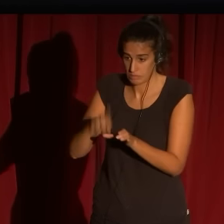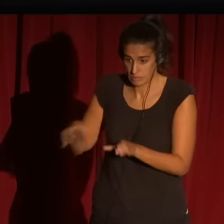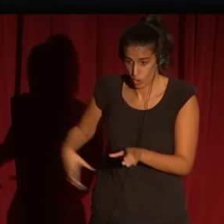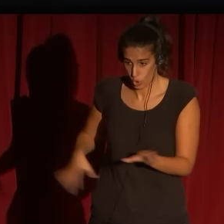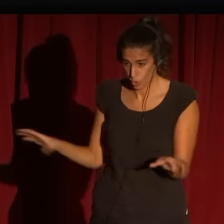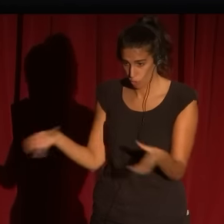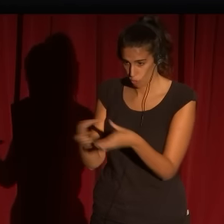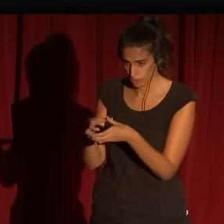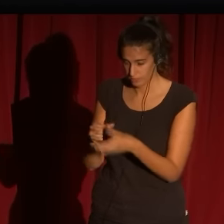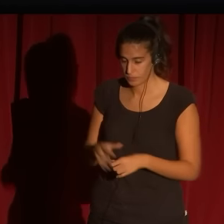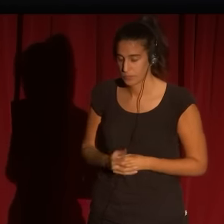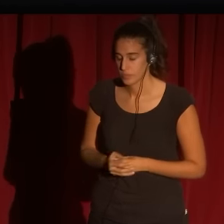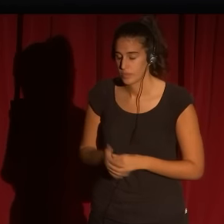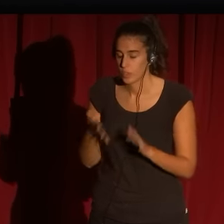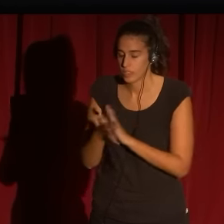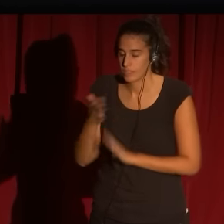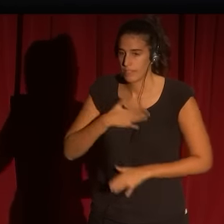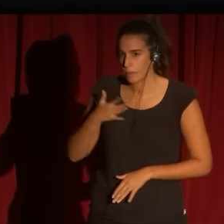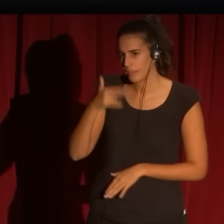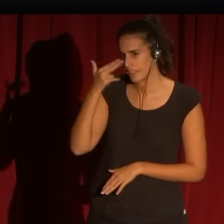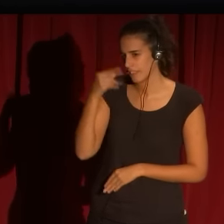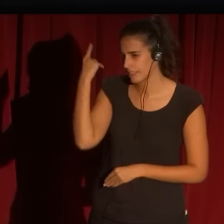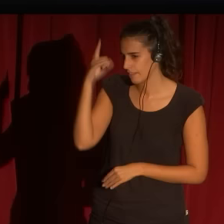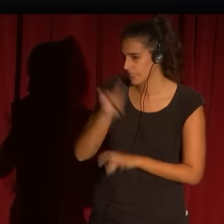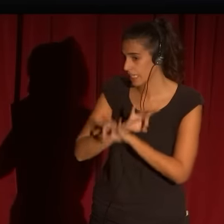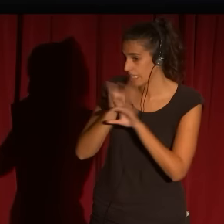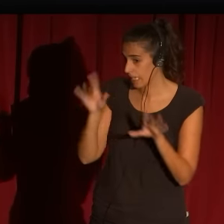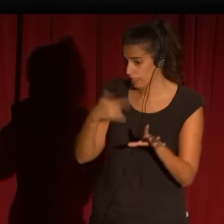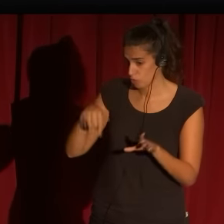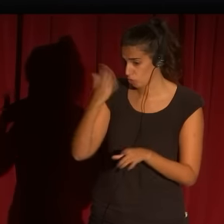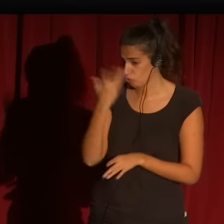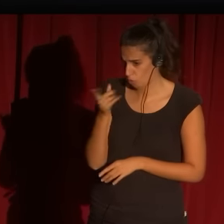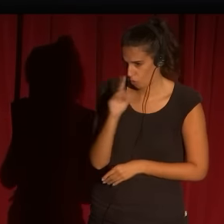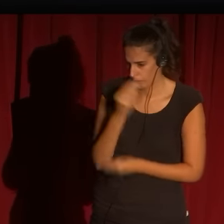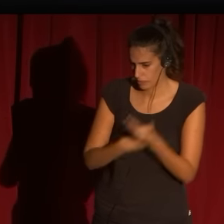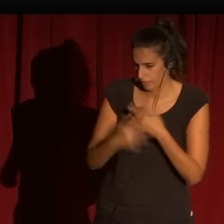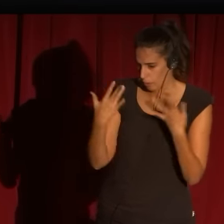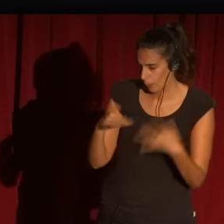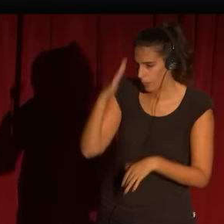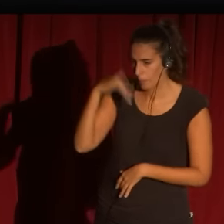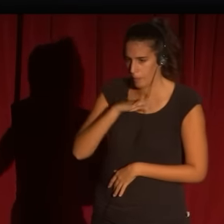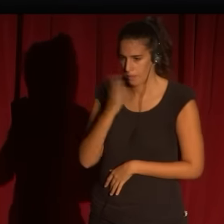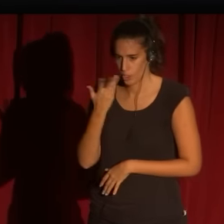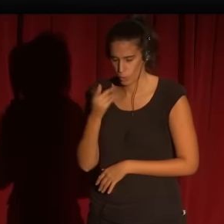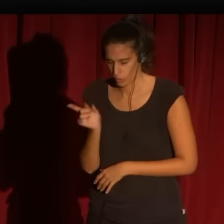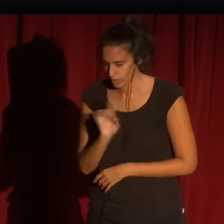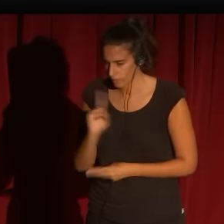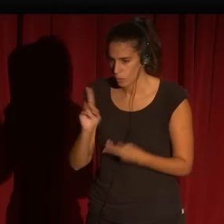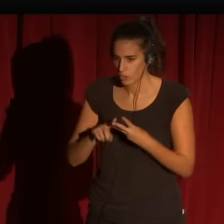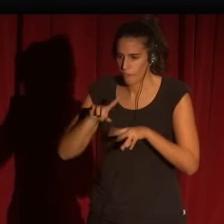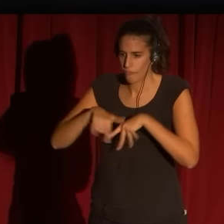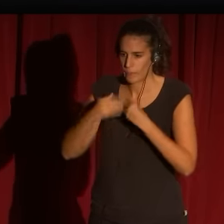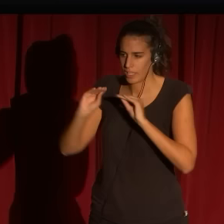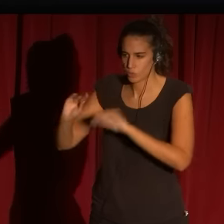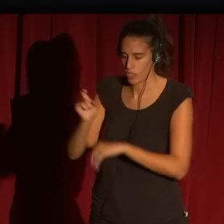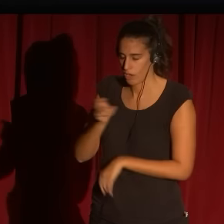corte por lo tanto a mí me interesaba saber si Clara piters de que no sabemos nada De dónde viene Quiénes son sus padres ni de De qué tipo de familia